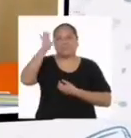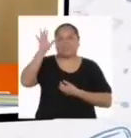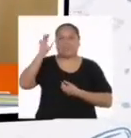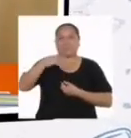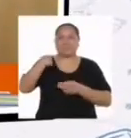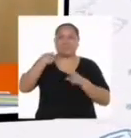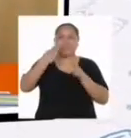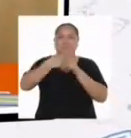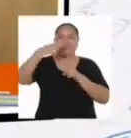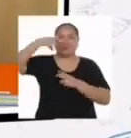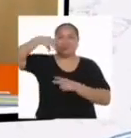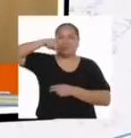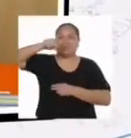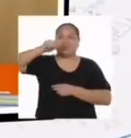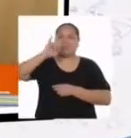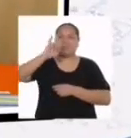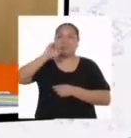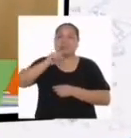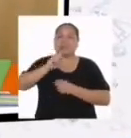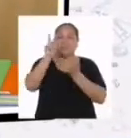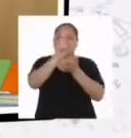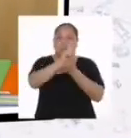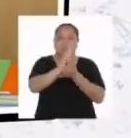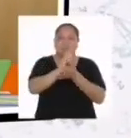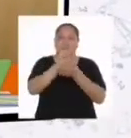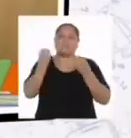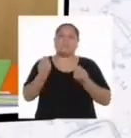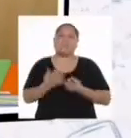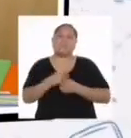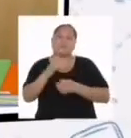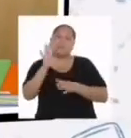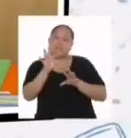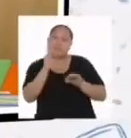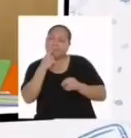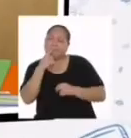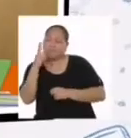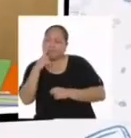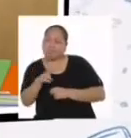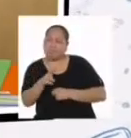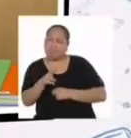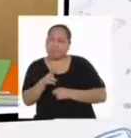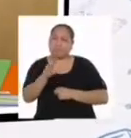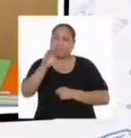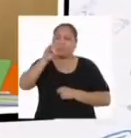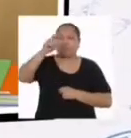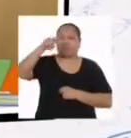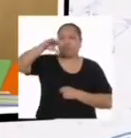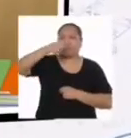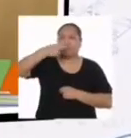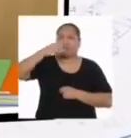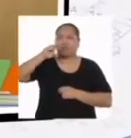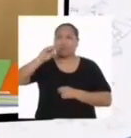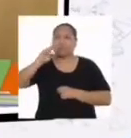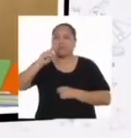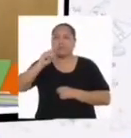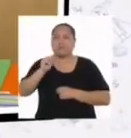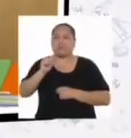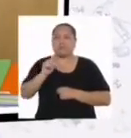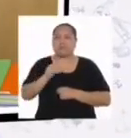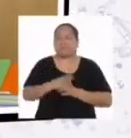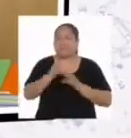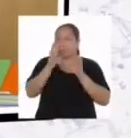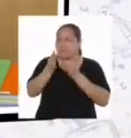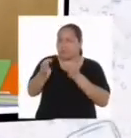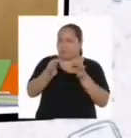Hola, soy Matías de la región Lima. ¿Cómo puedo identificar una cuenca hidrográfica y explicar